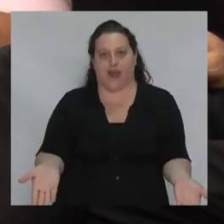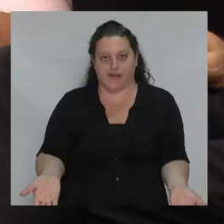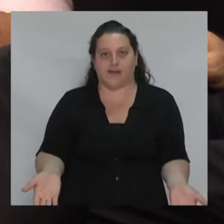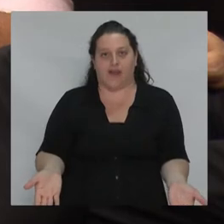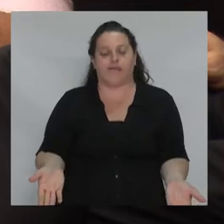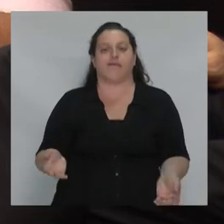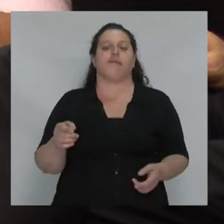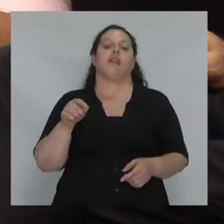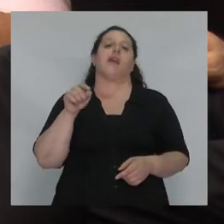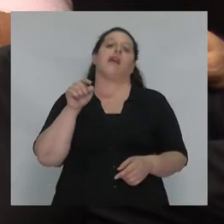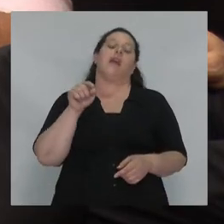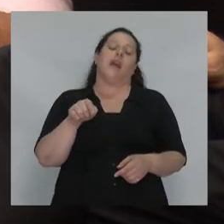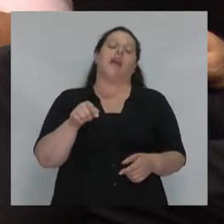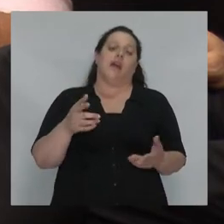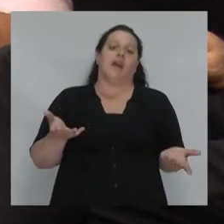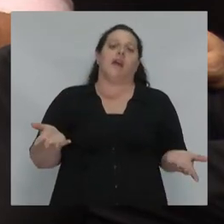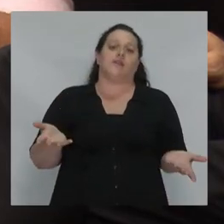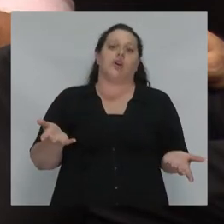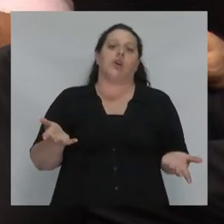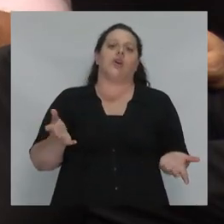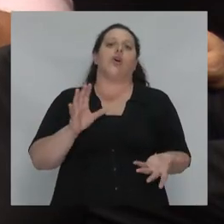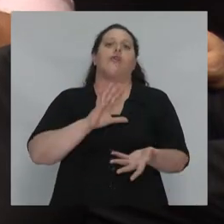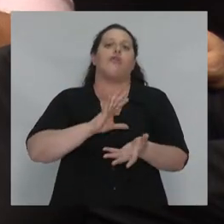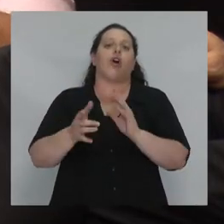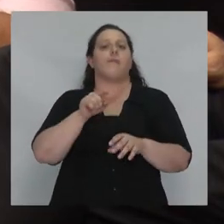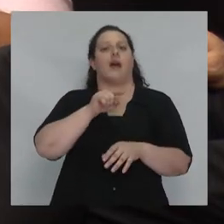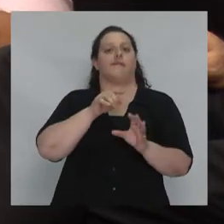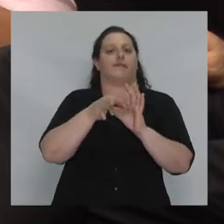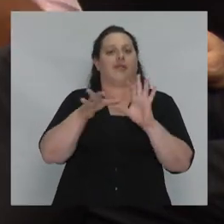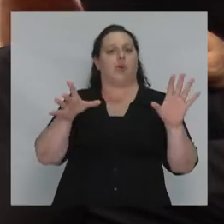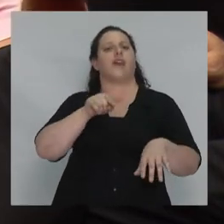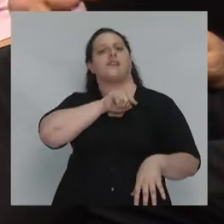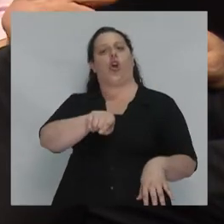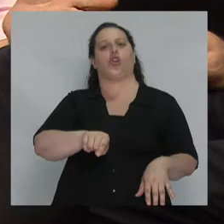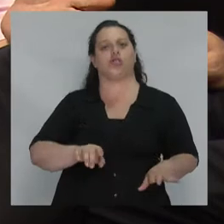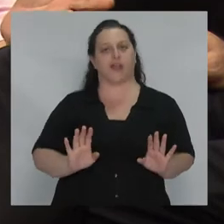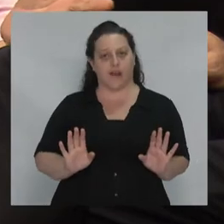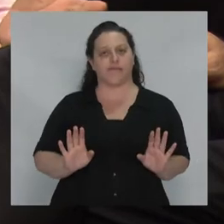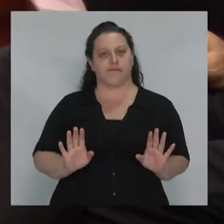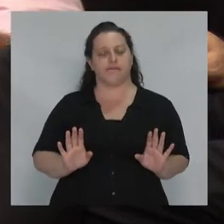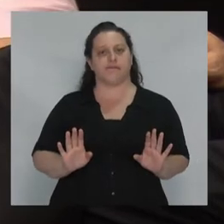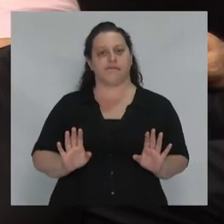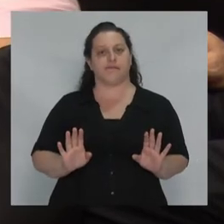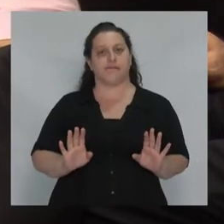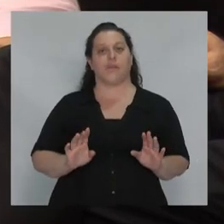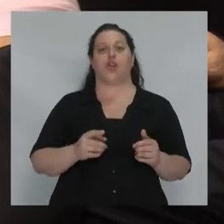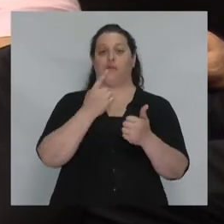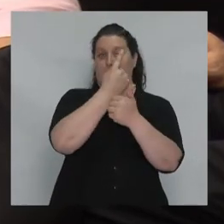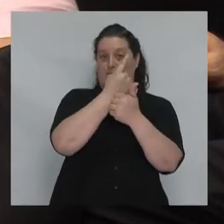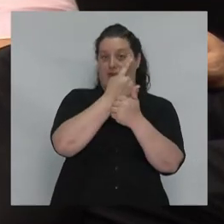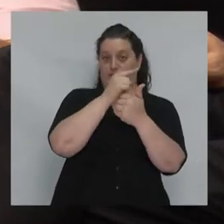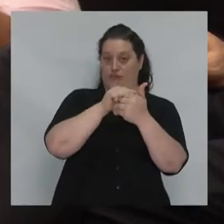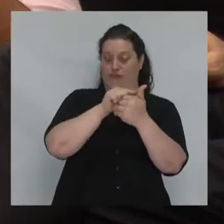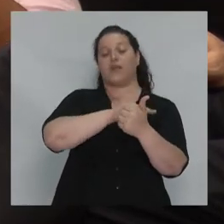estamos cometiendo son actos antidemocráticos. Si quieres pasamos al segundo punto, que